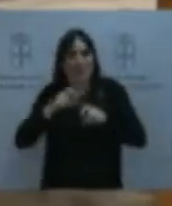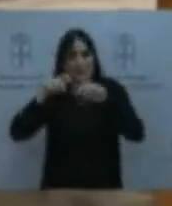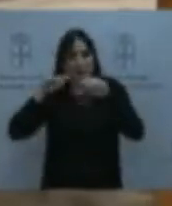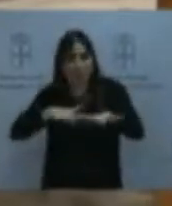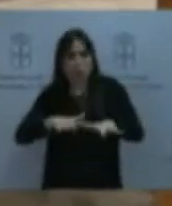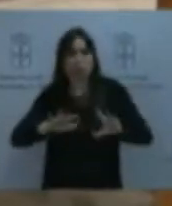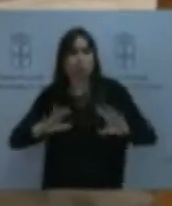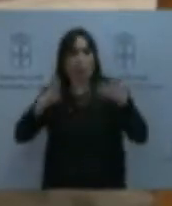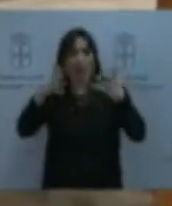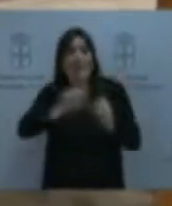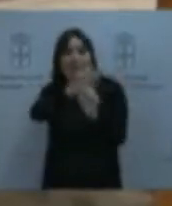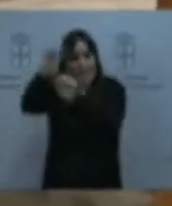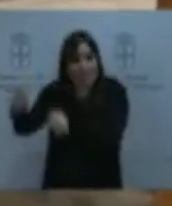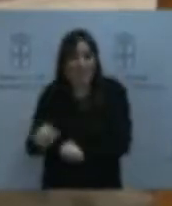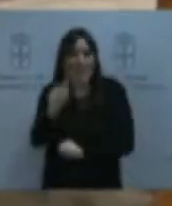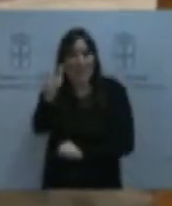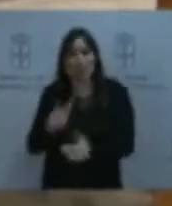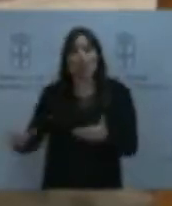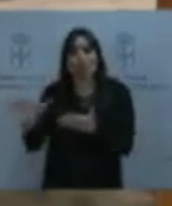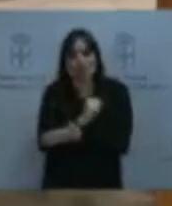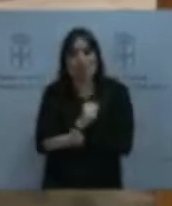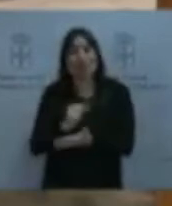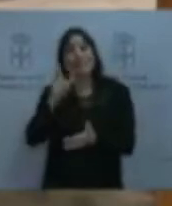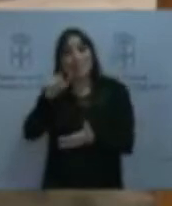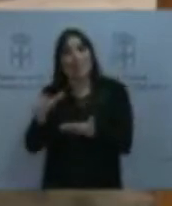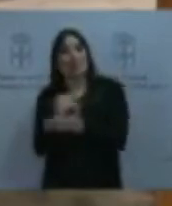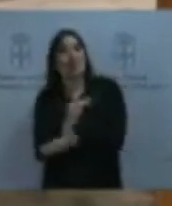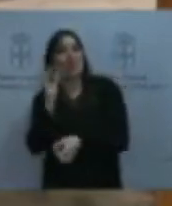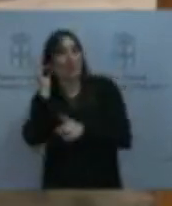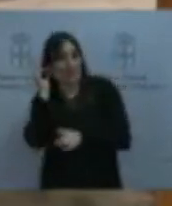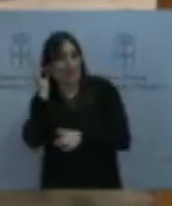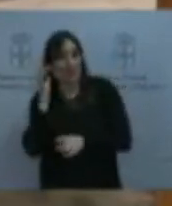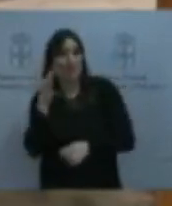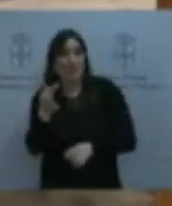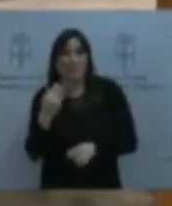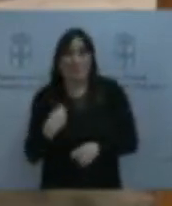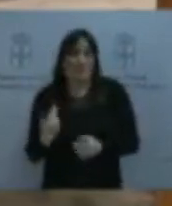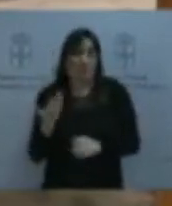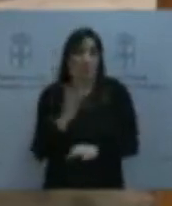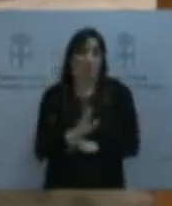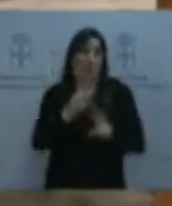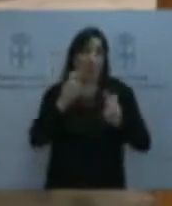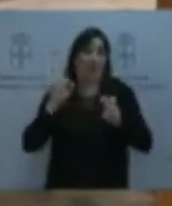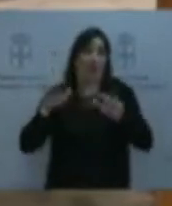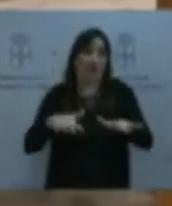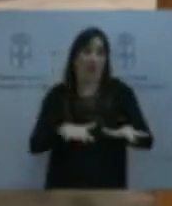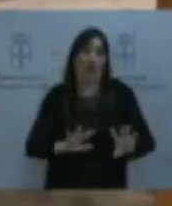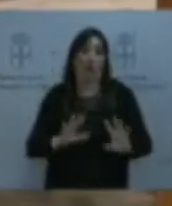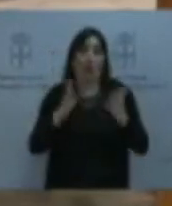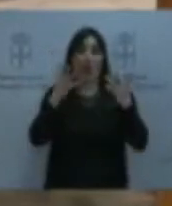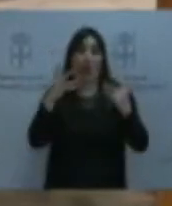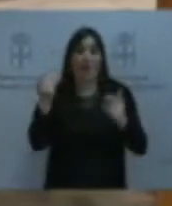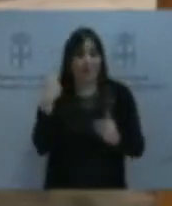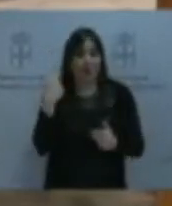le planteo es que, siguiendo con lo que hemos visto de la huelga de las pensiones y las movilizaciones, pues aprovechemos, hagamos que efectivamente el 8 de marzo